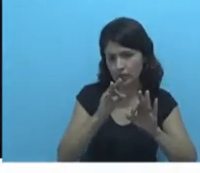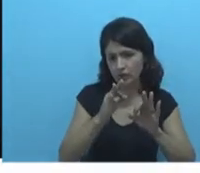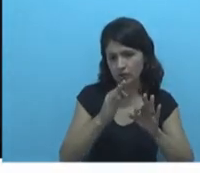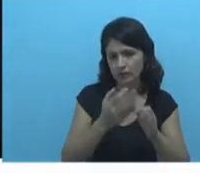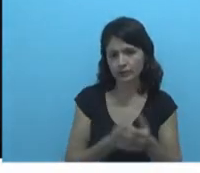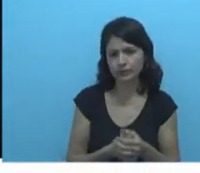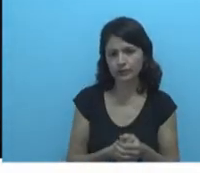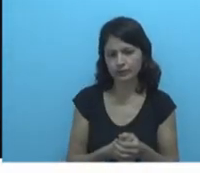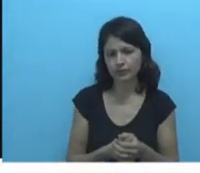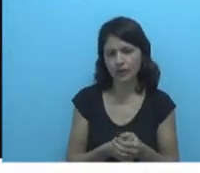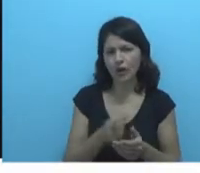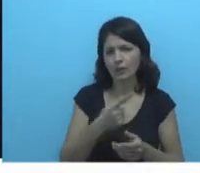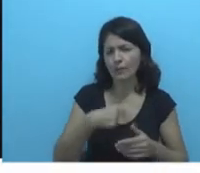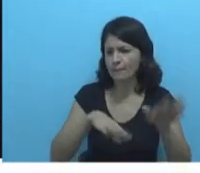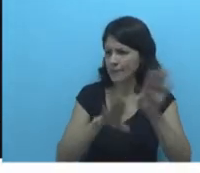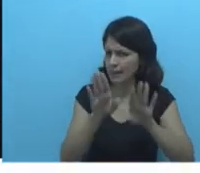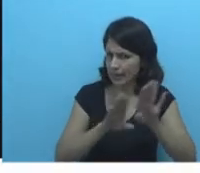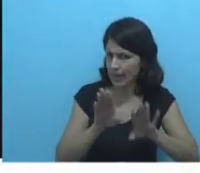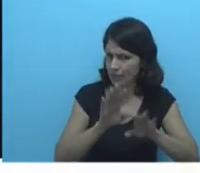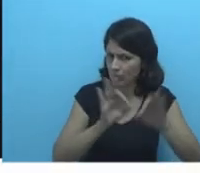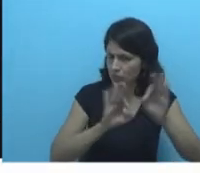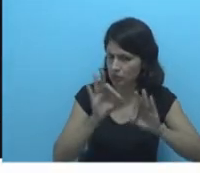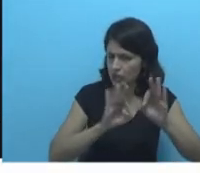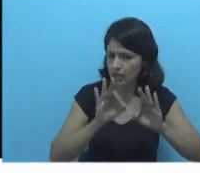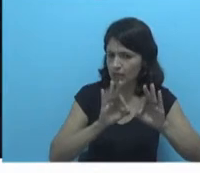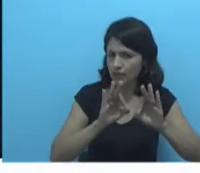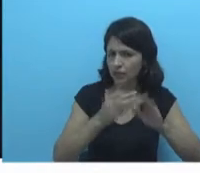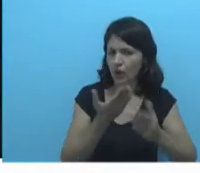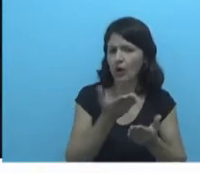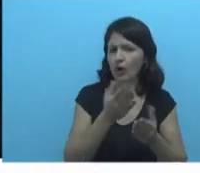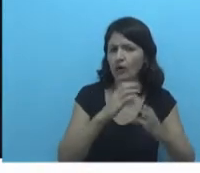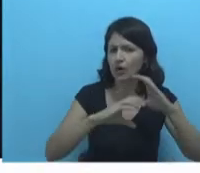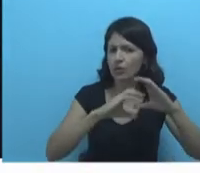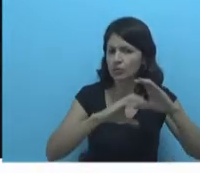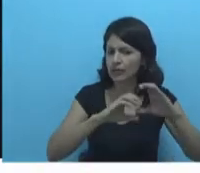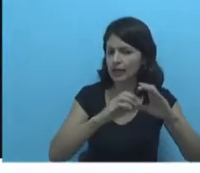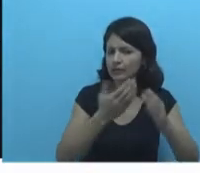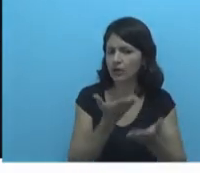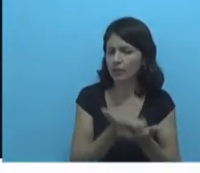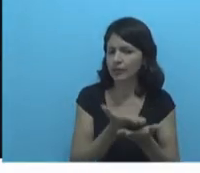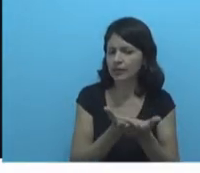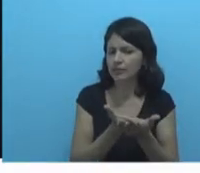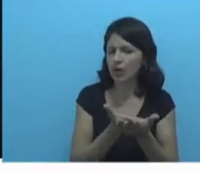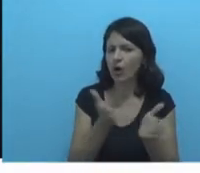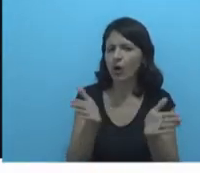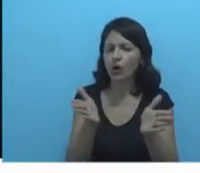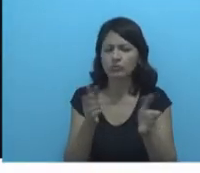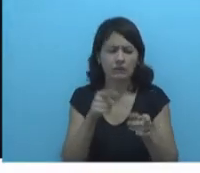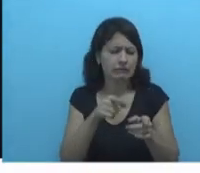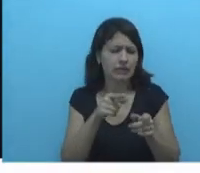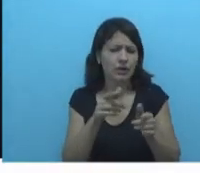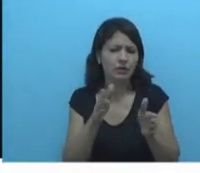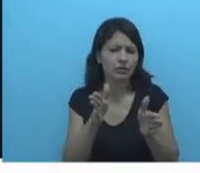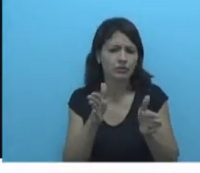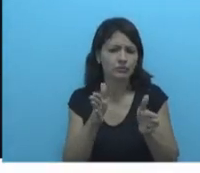estamos haciendo nosotros, lo hicimos con este proyecto de comunicación, pero que tiene que ver con considerar a